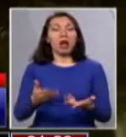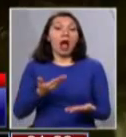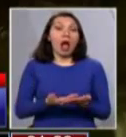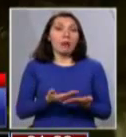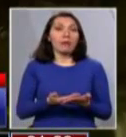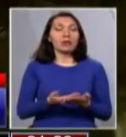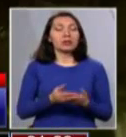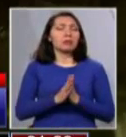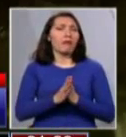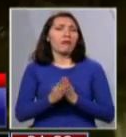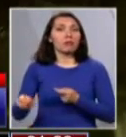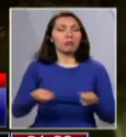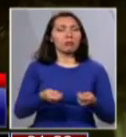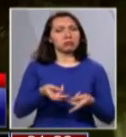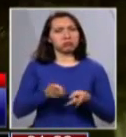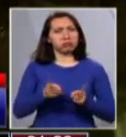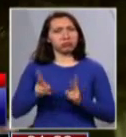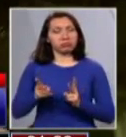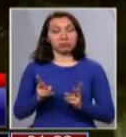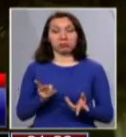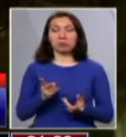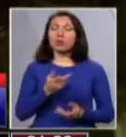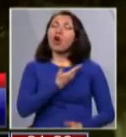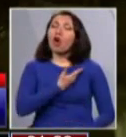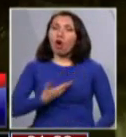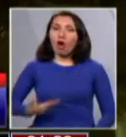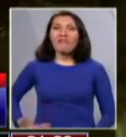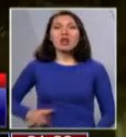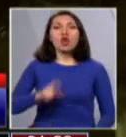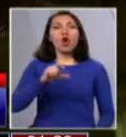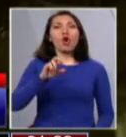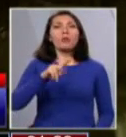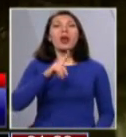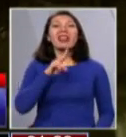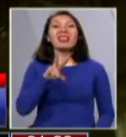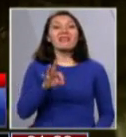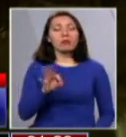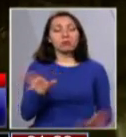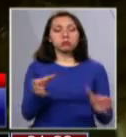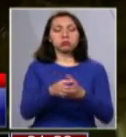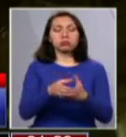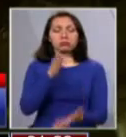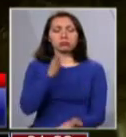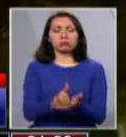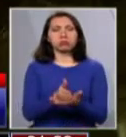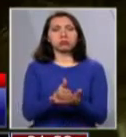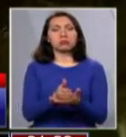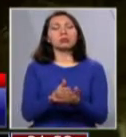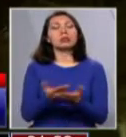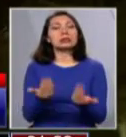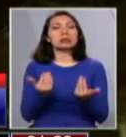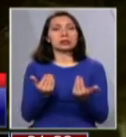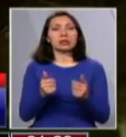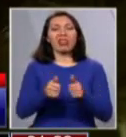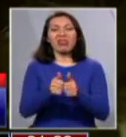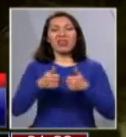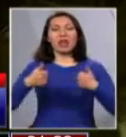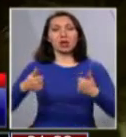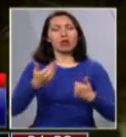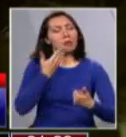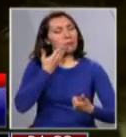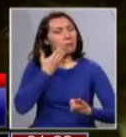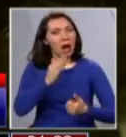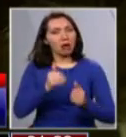en fin por eso que yo creo que tener gobiernos corporativos en que las decisiones se toman enfoque pues mediante un directorio